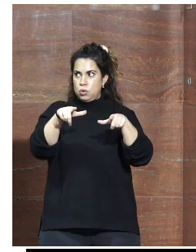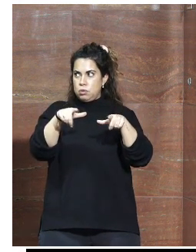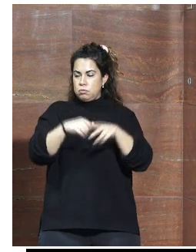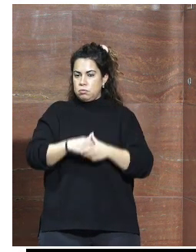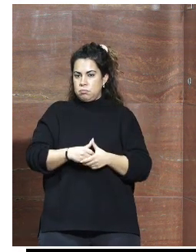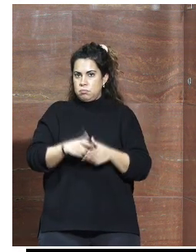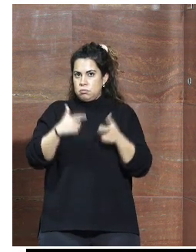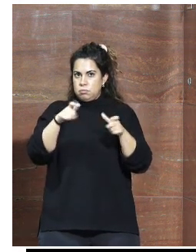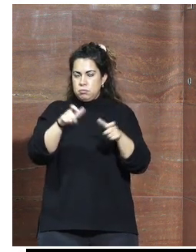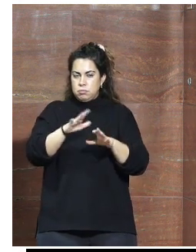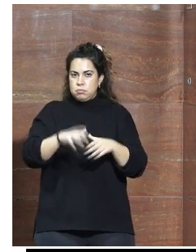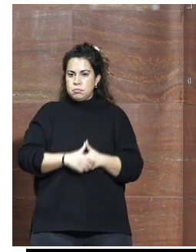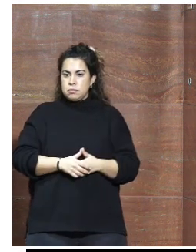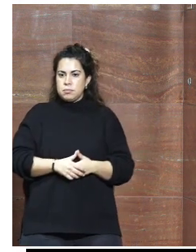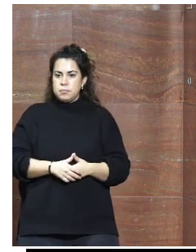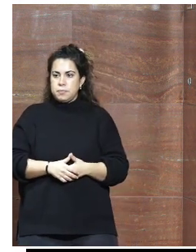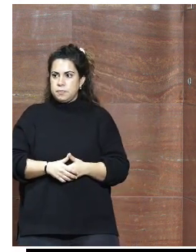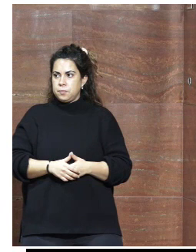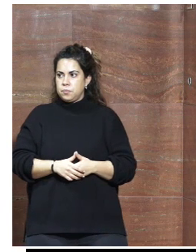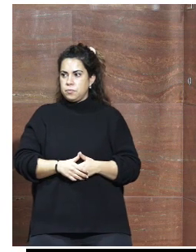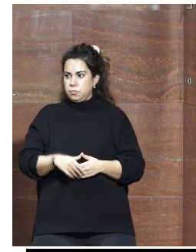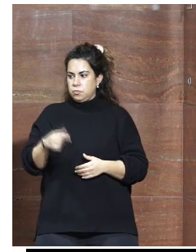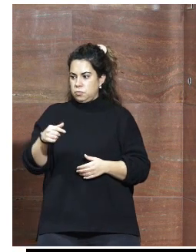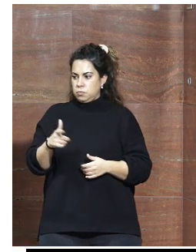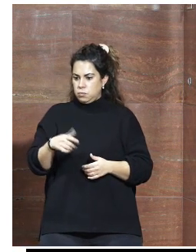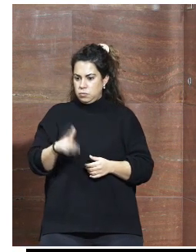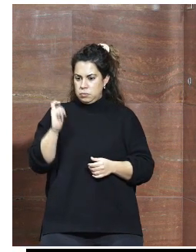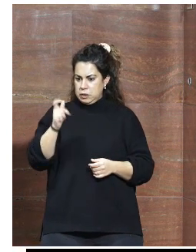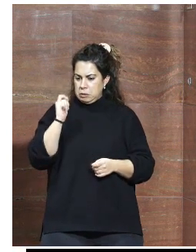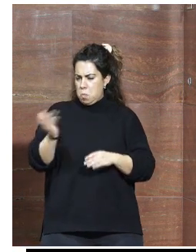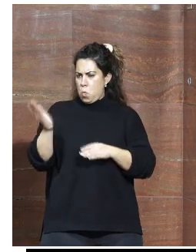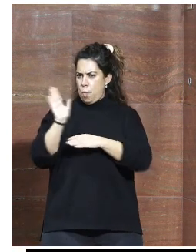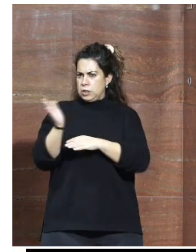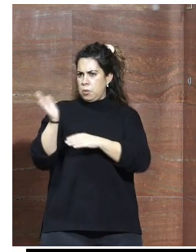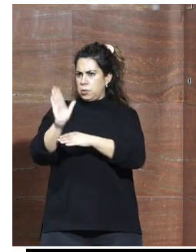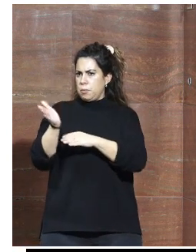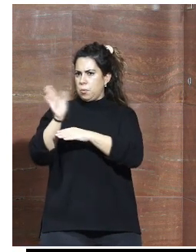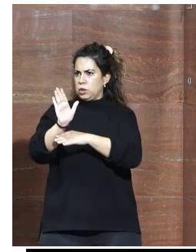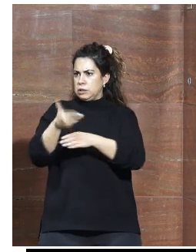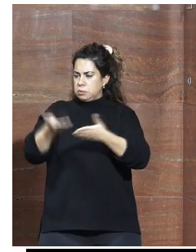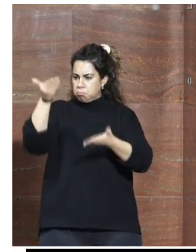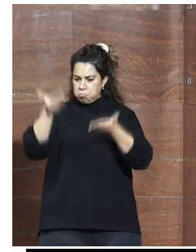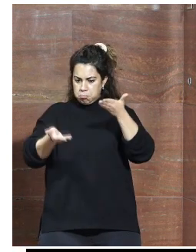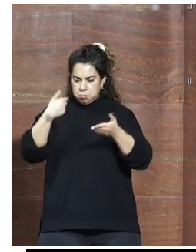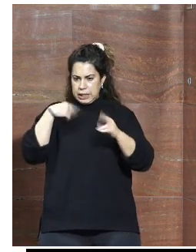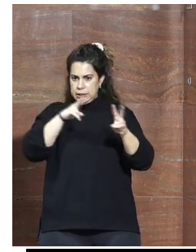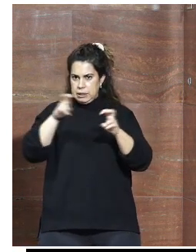departamento de innovación y se hacen habitualmente, bueno, propuestas, ¿no? Se lanzan un tema y